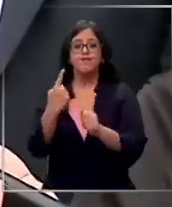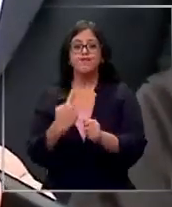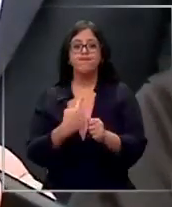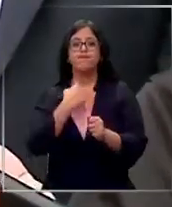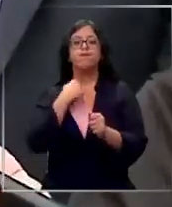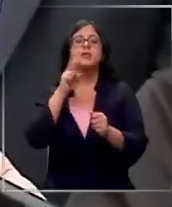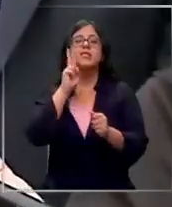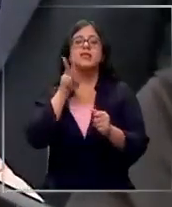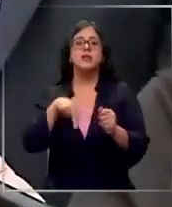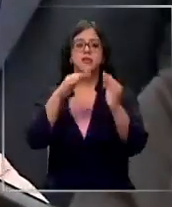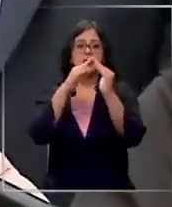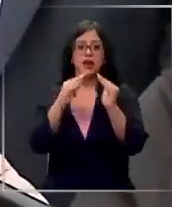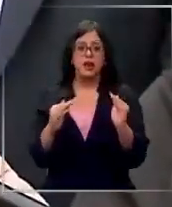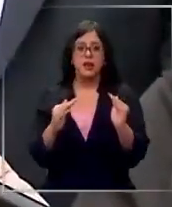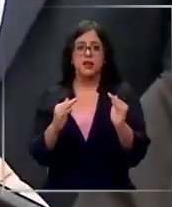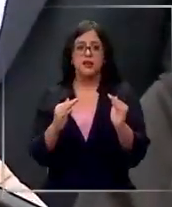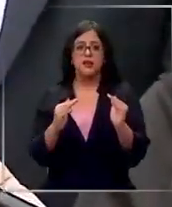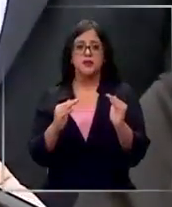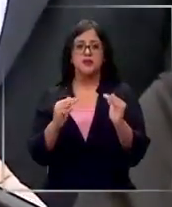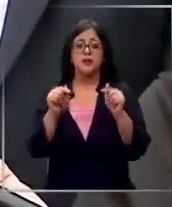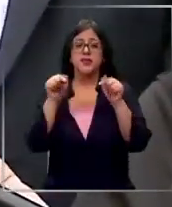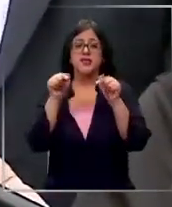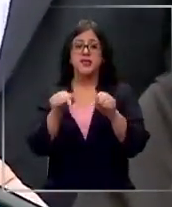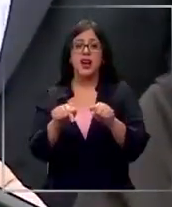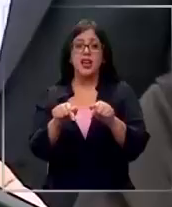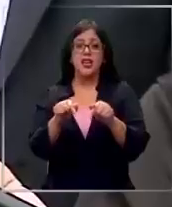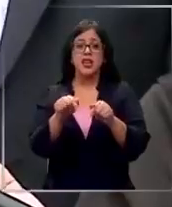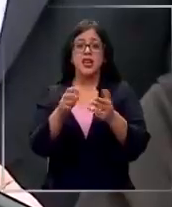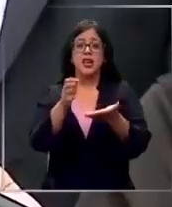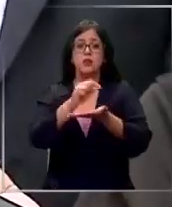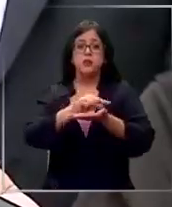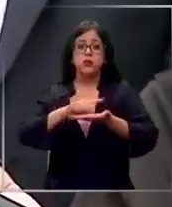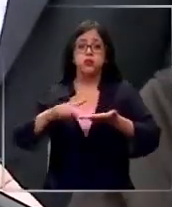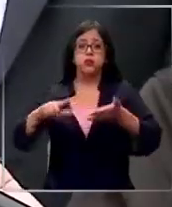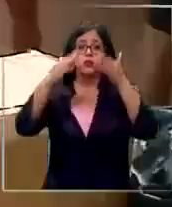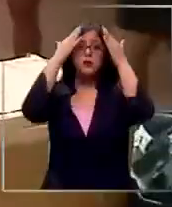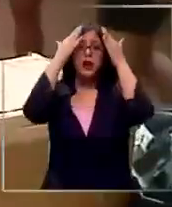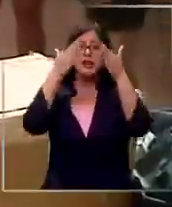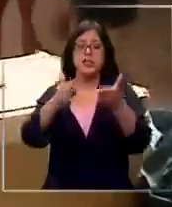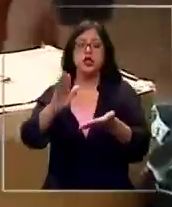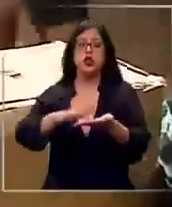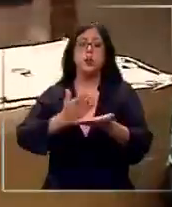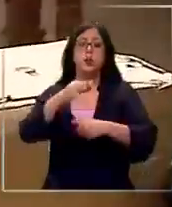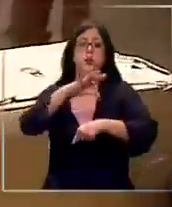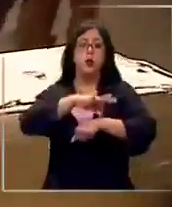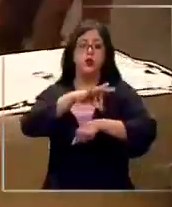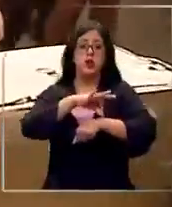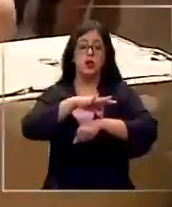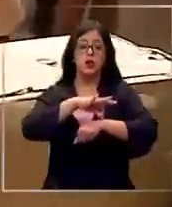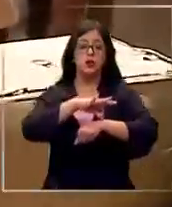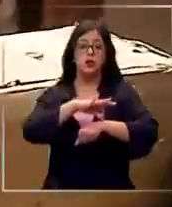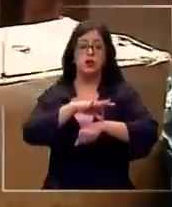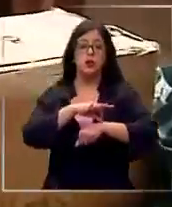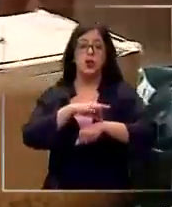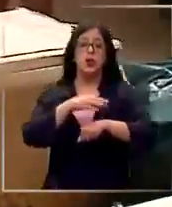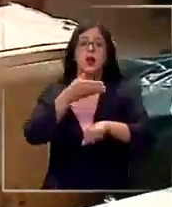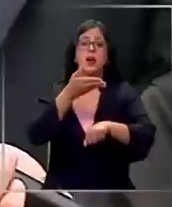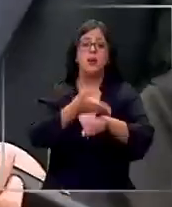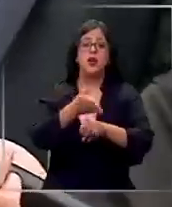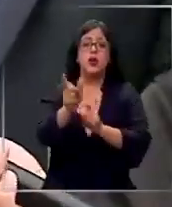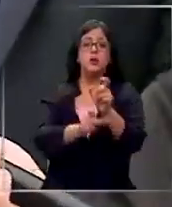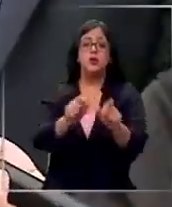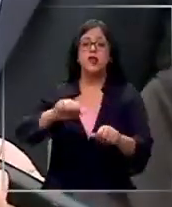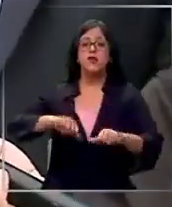damnificadas. Lo que se ha incrementado son las atenciones por salud. Hago un llamado a los voluntarios